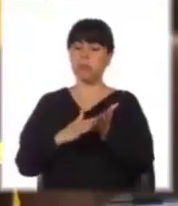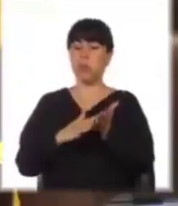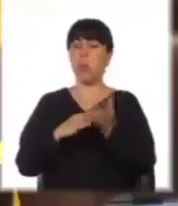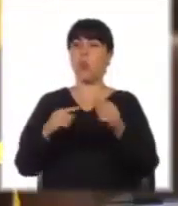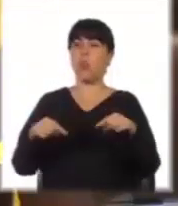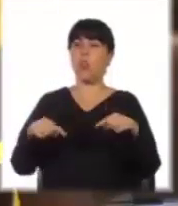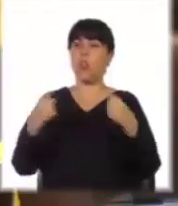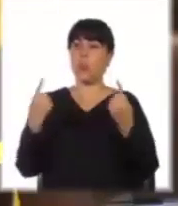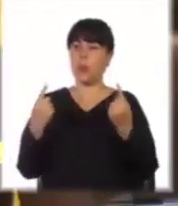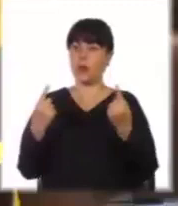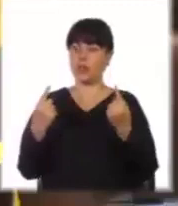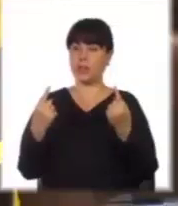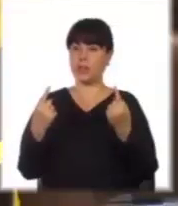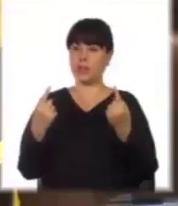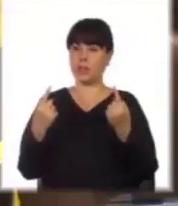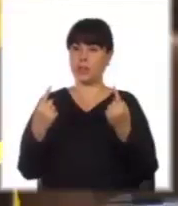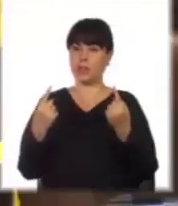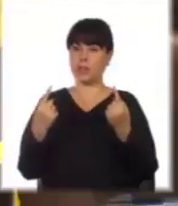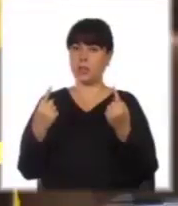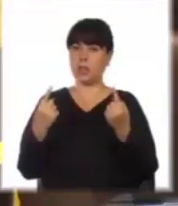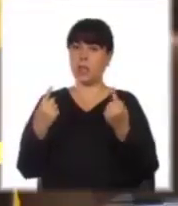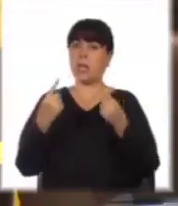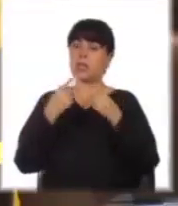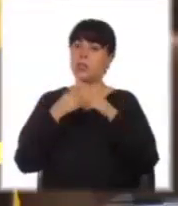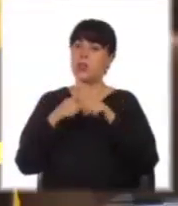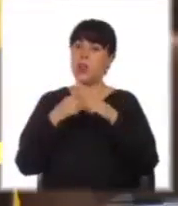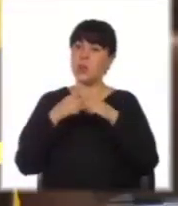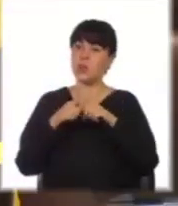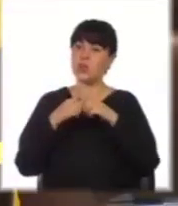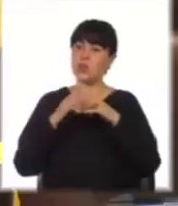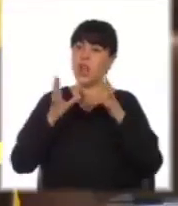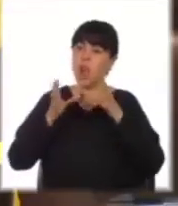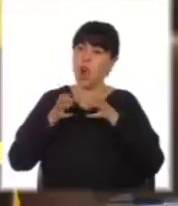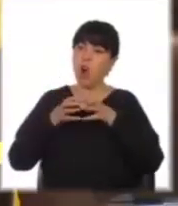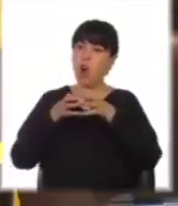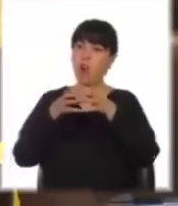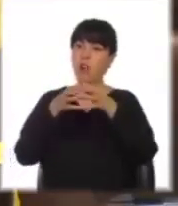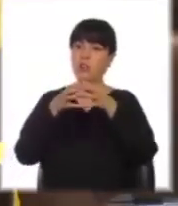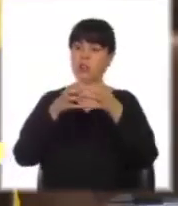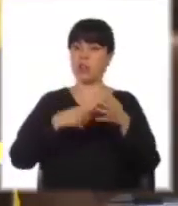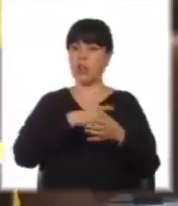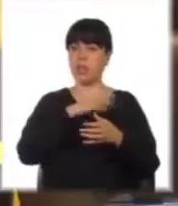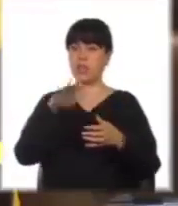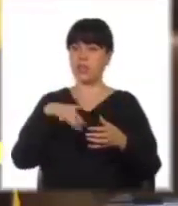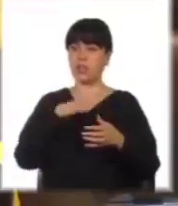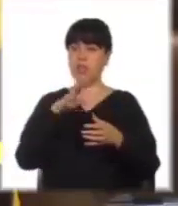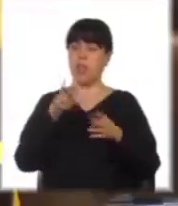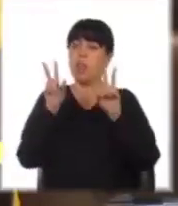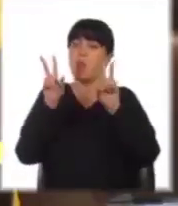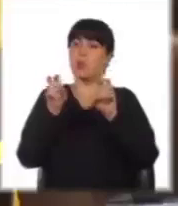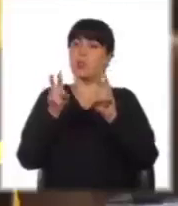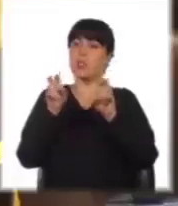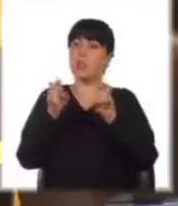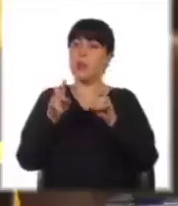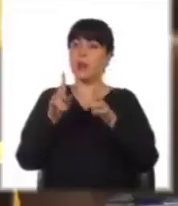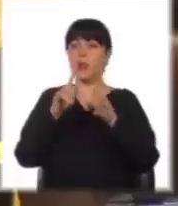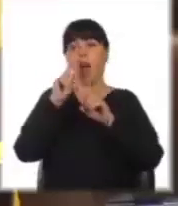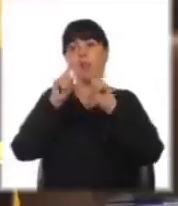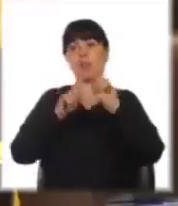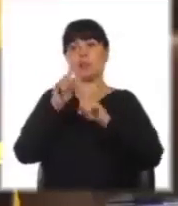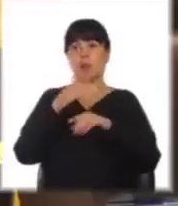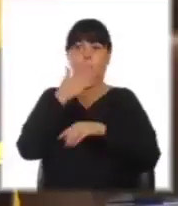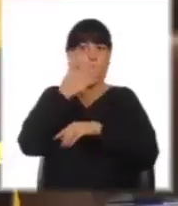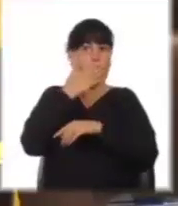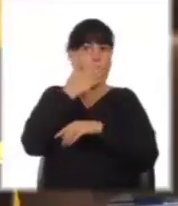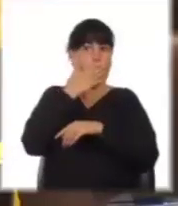debate que es ni más ni menos que la discusión colectiva de toda la sociedad en un tema que es tabú, en un tema